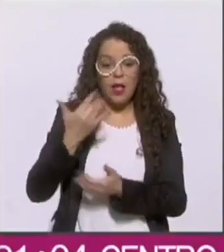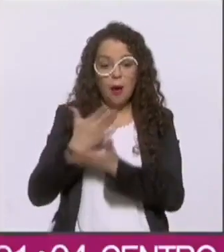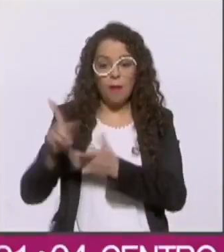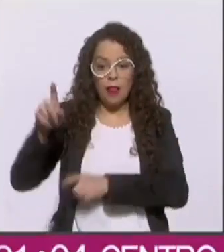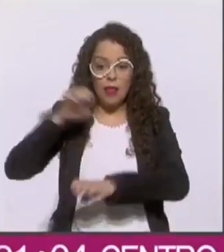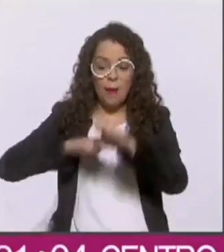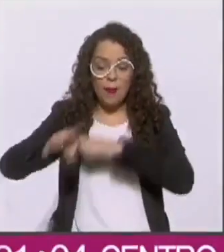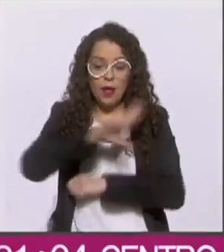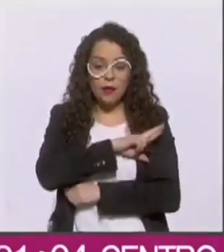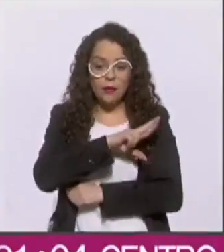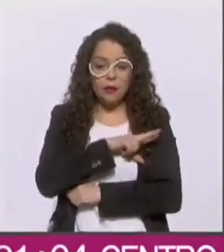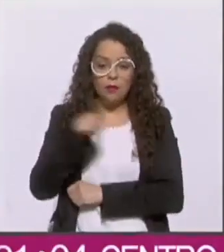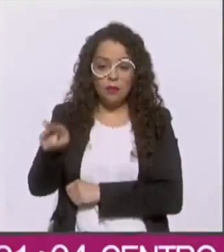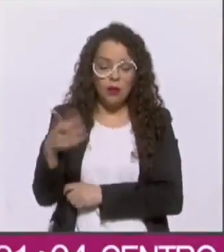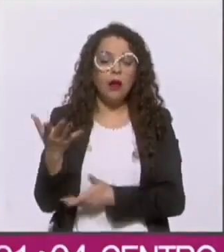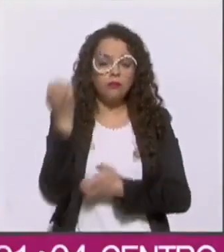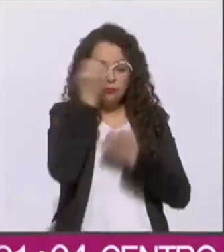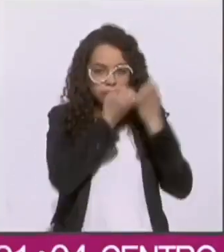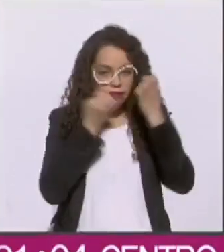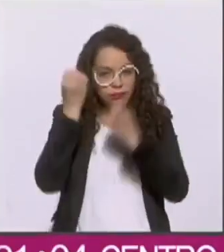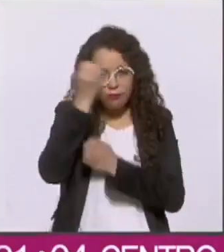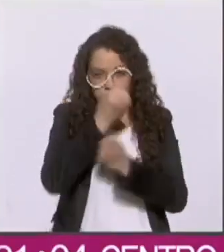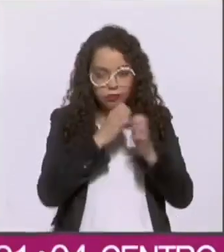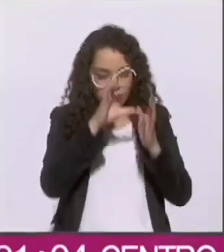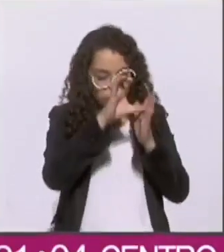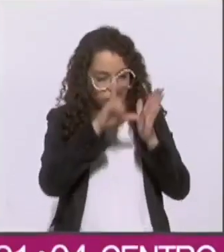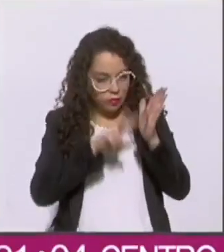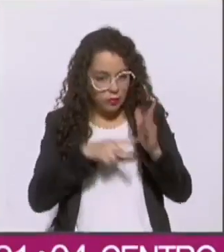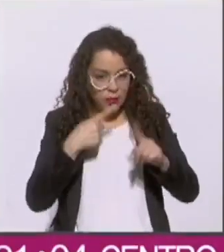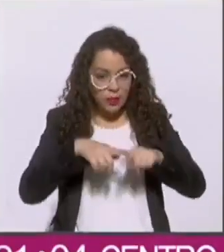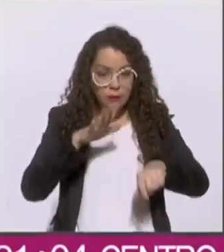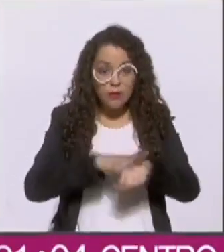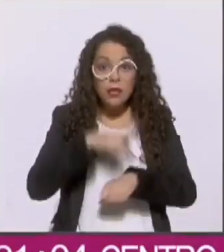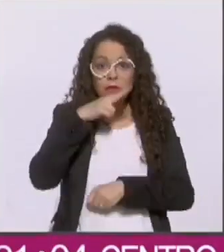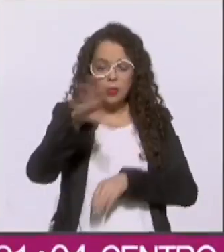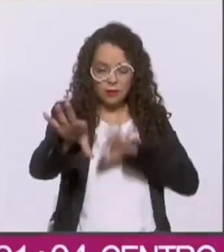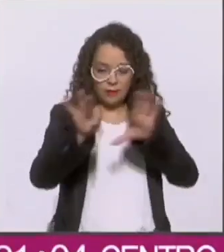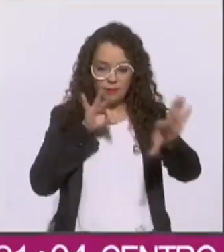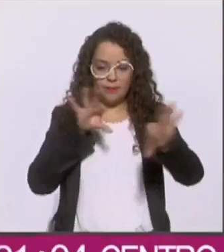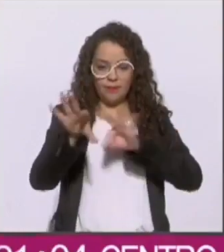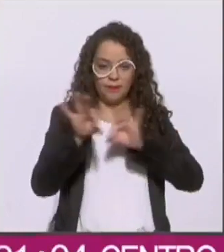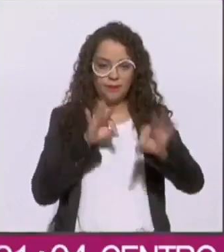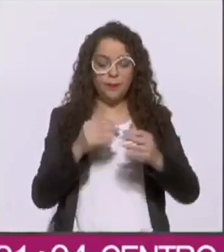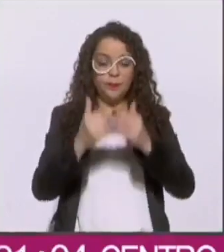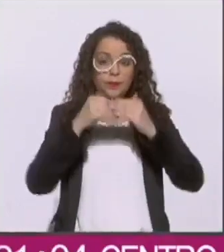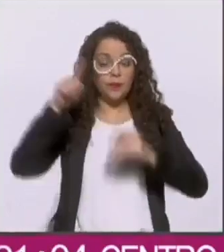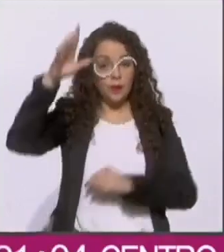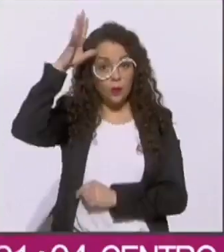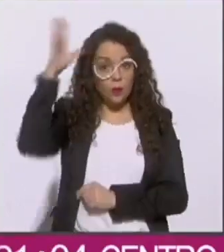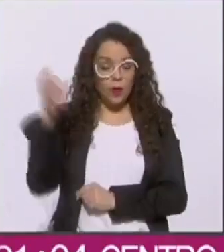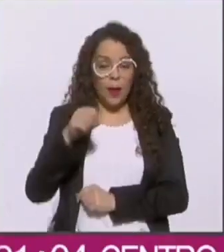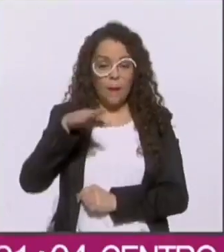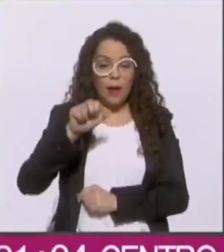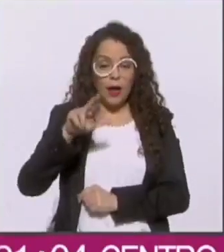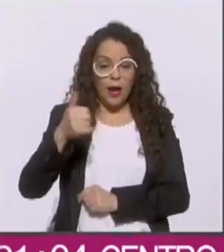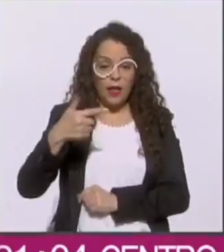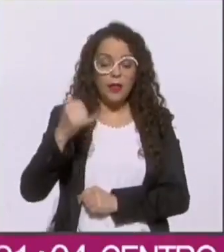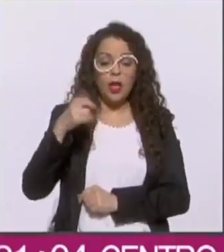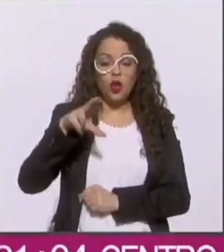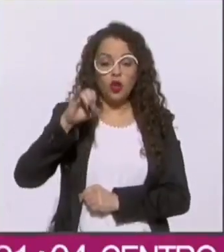privadas para elegir los perfiles más competitivos. Margarita González en Morelos y Rocío Nal en